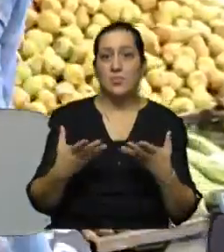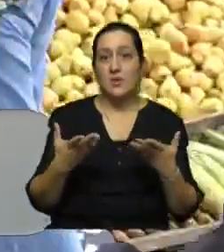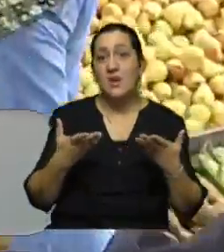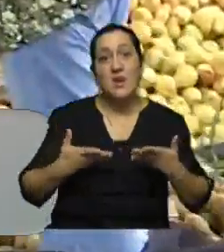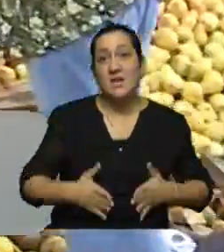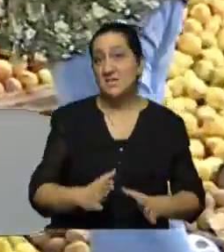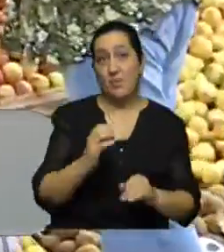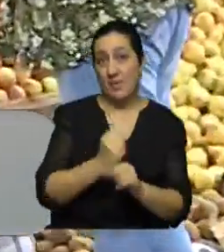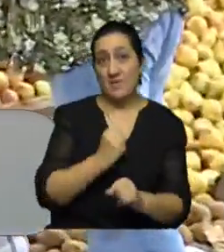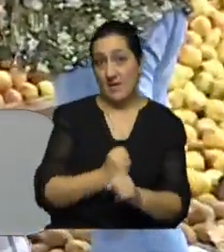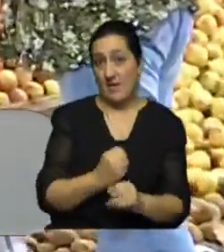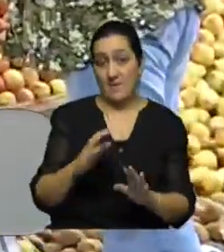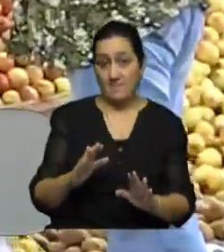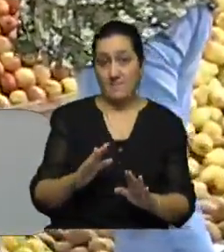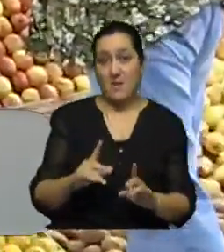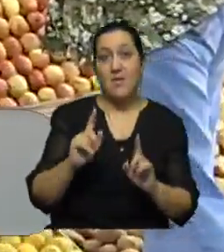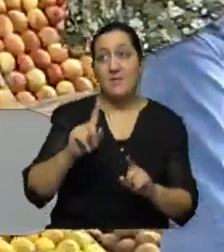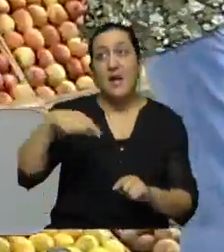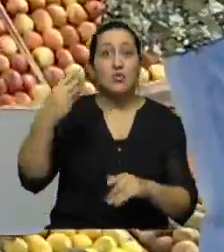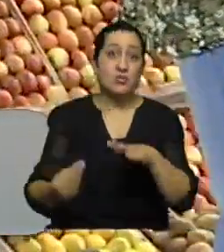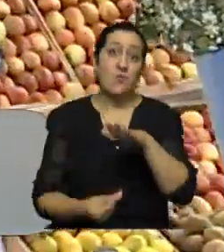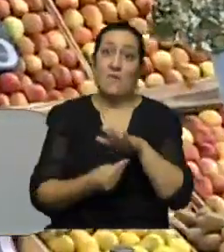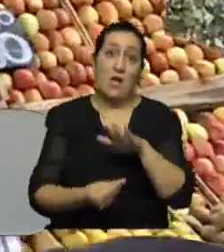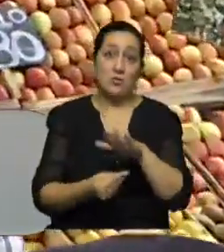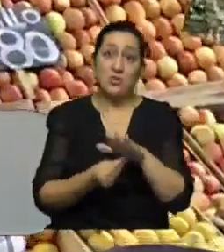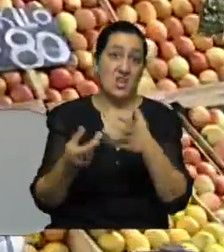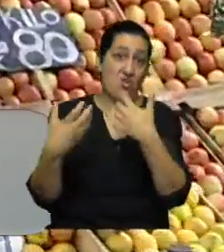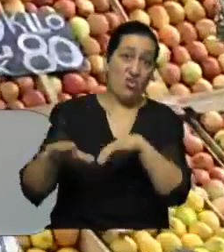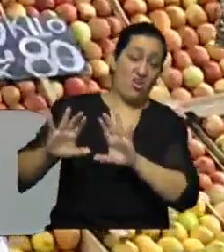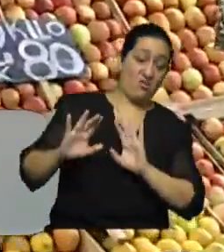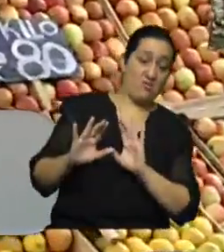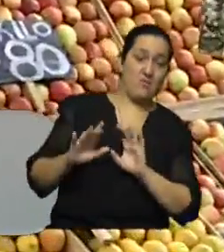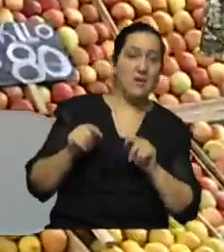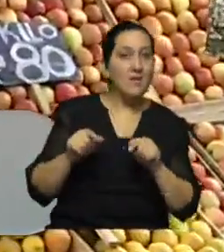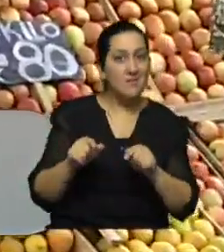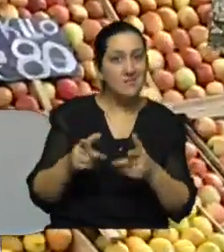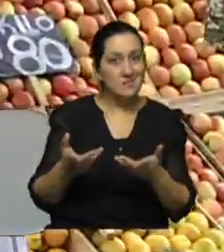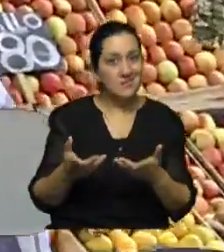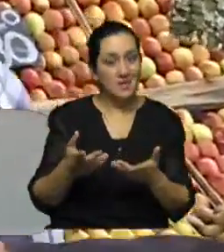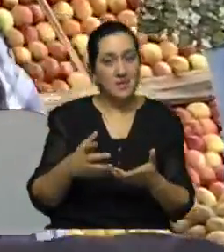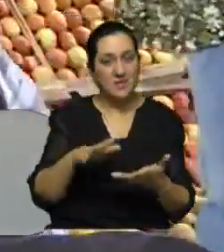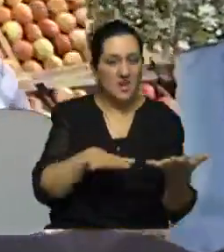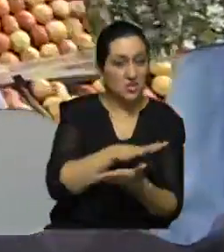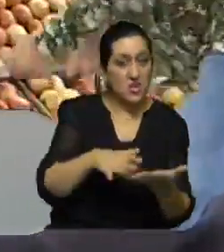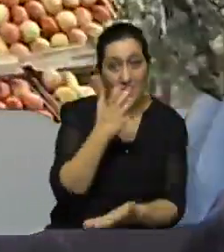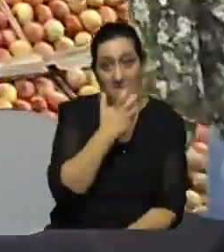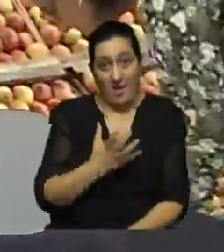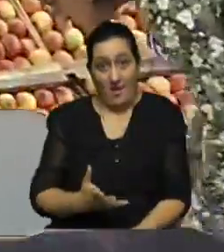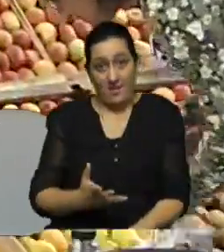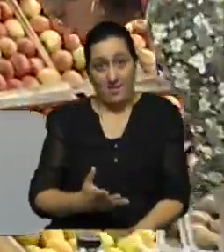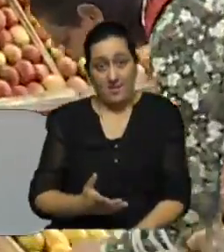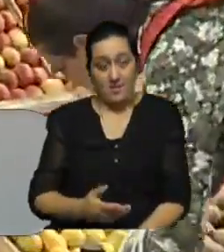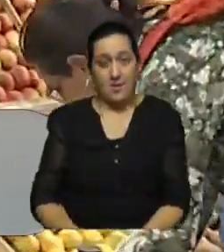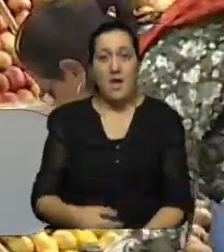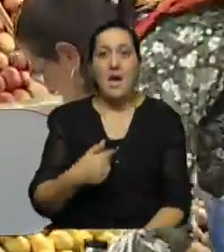para trabajar, digo. Tal el otro que no quiere trabajar, digo, y bueno, ese que irrumpe la sociedad hoy como estamos, digo. Pero hay que salir, digo, acá.